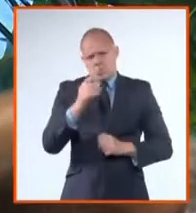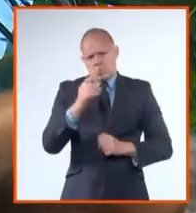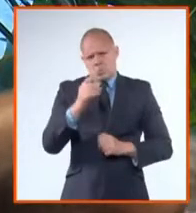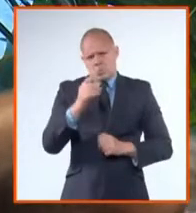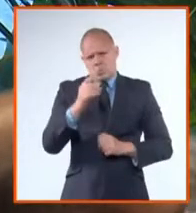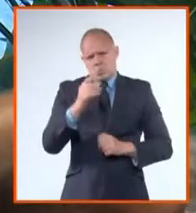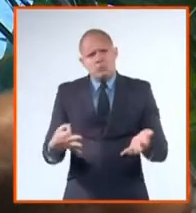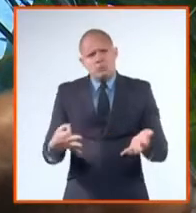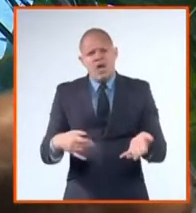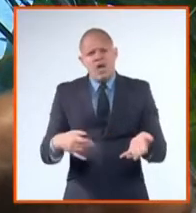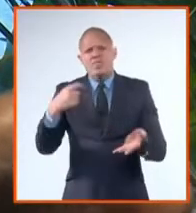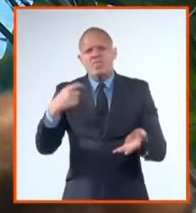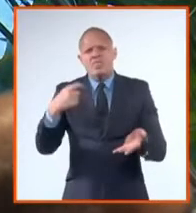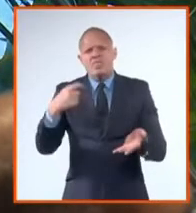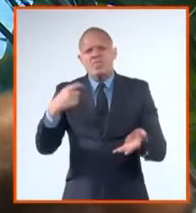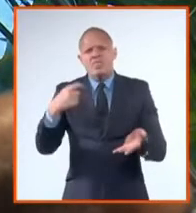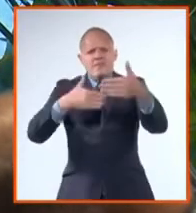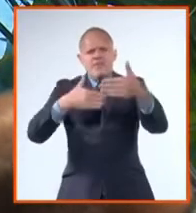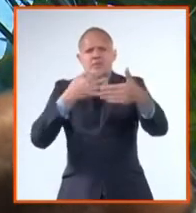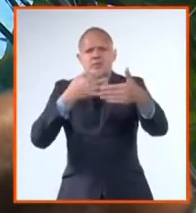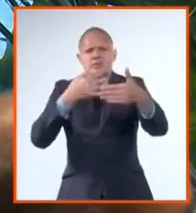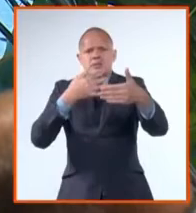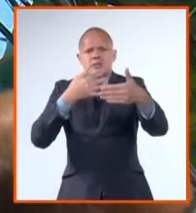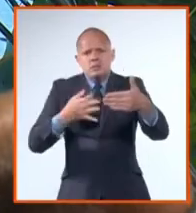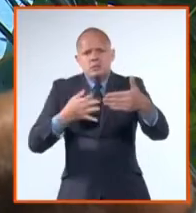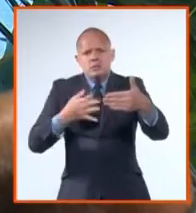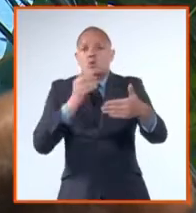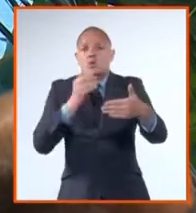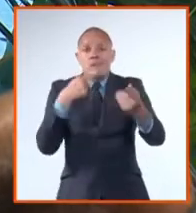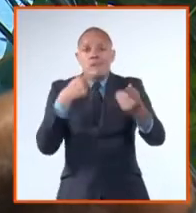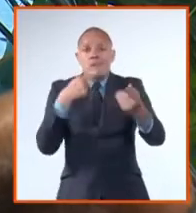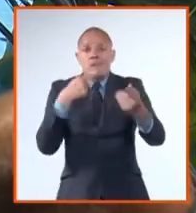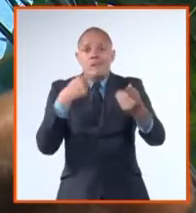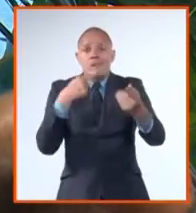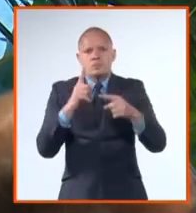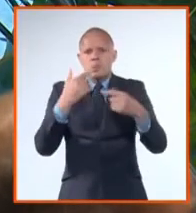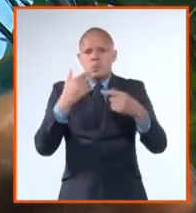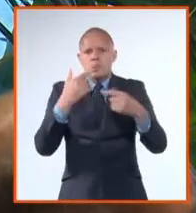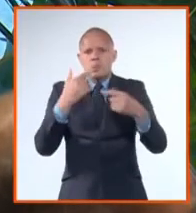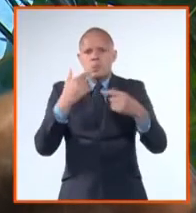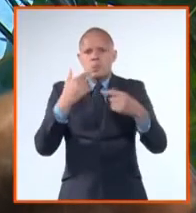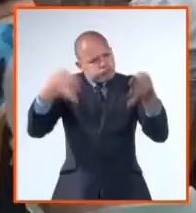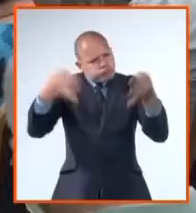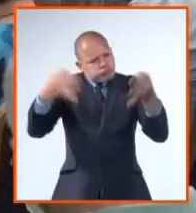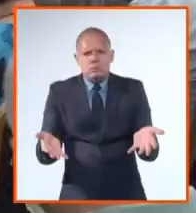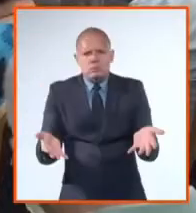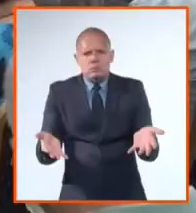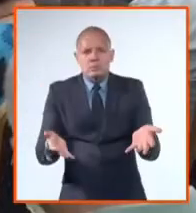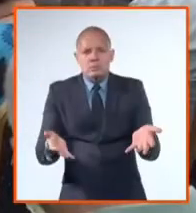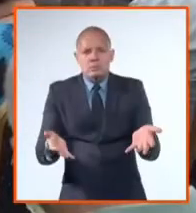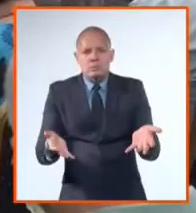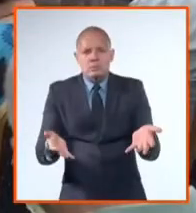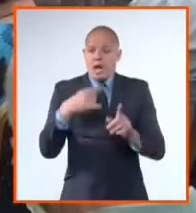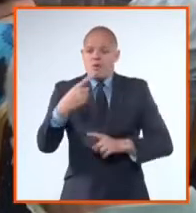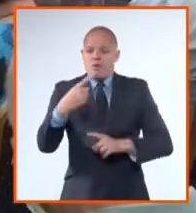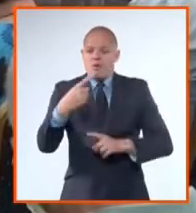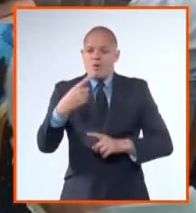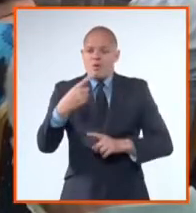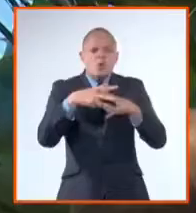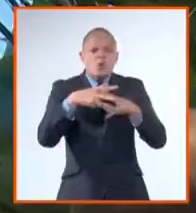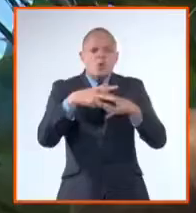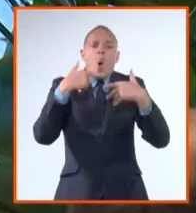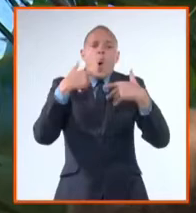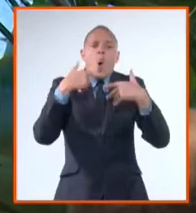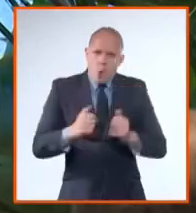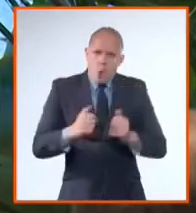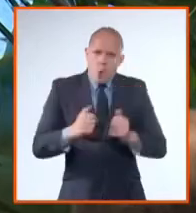equivocar, de frente. Y hay que crear estrategias diferentes, no convencionales. Hay que buscar una